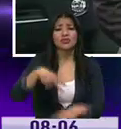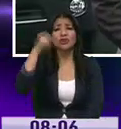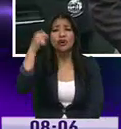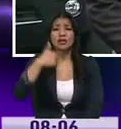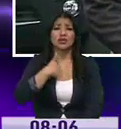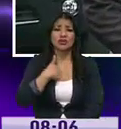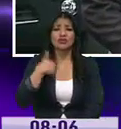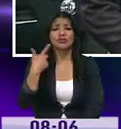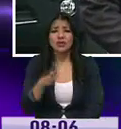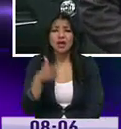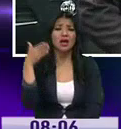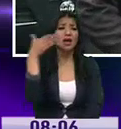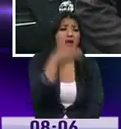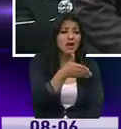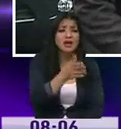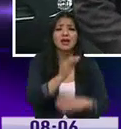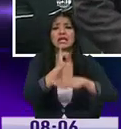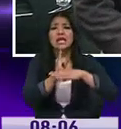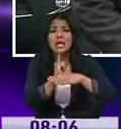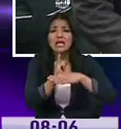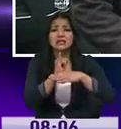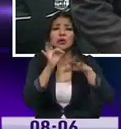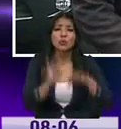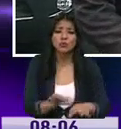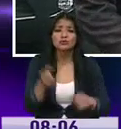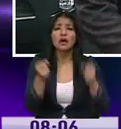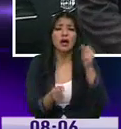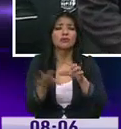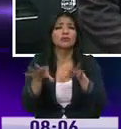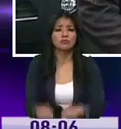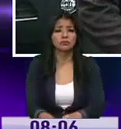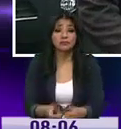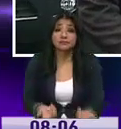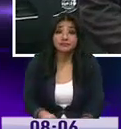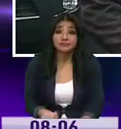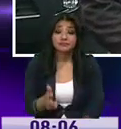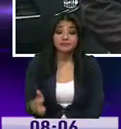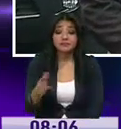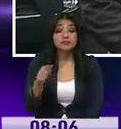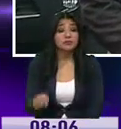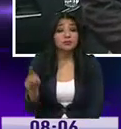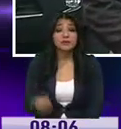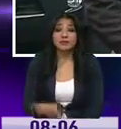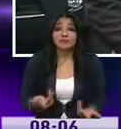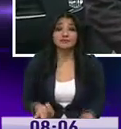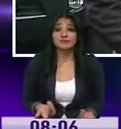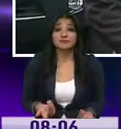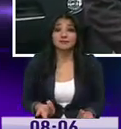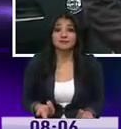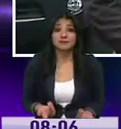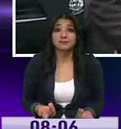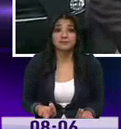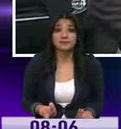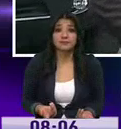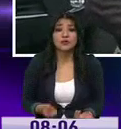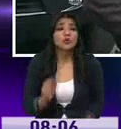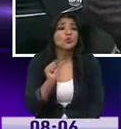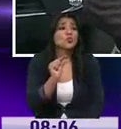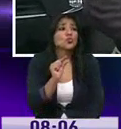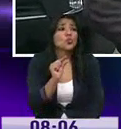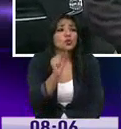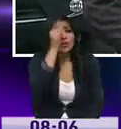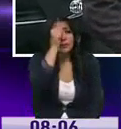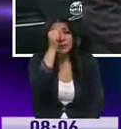fuimos a la misita y se nos llevaron el auto. No parquemos en zonas que no son debidas. Es que solamente es del fin de semana.